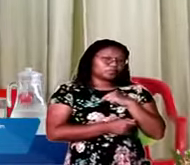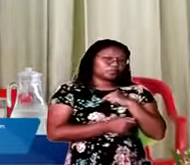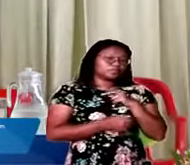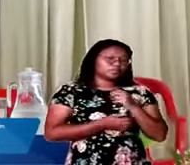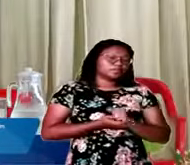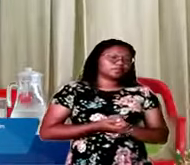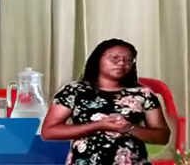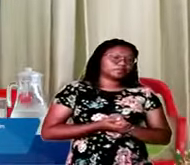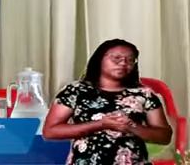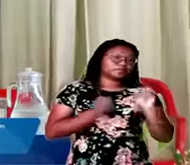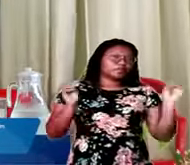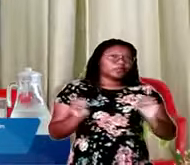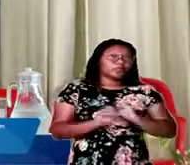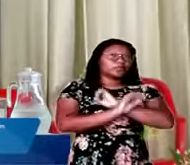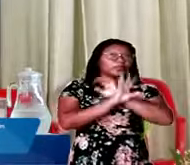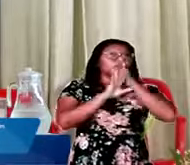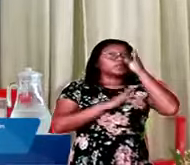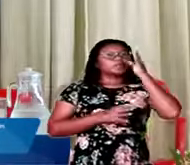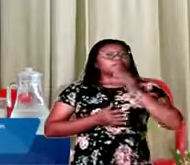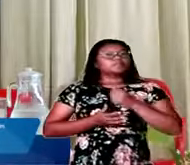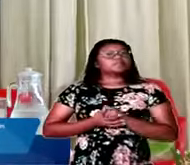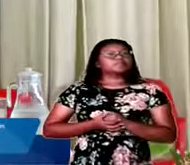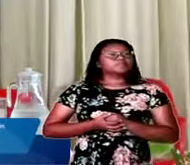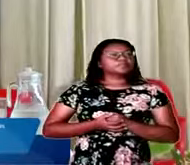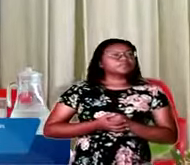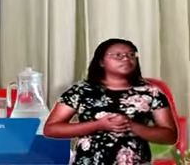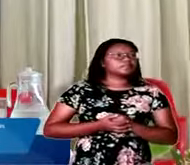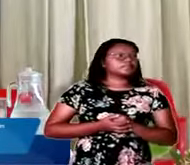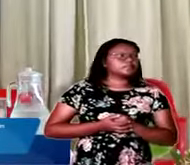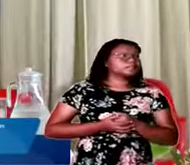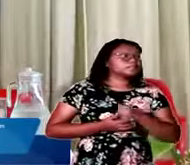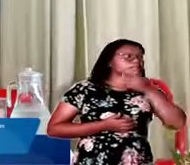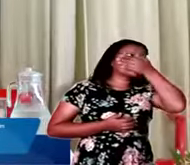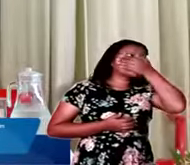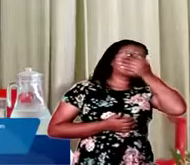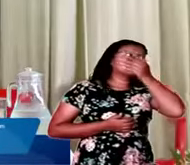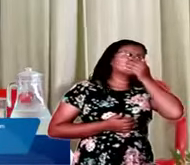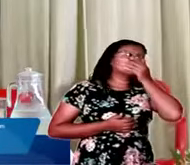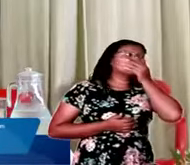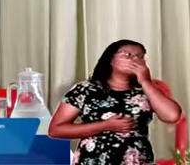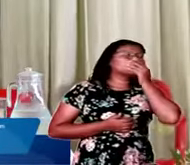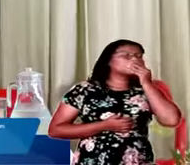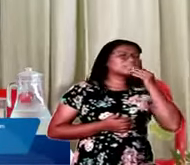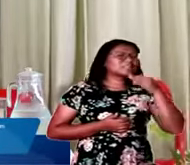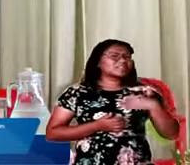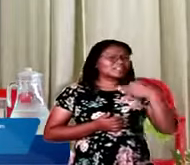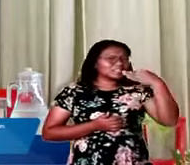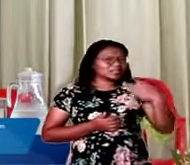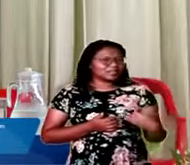Gloria a Dios. ¿Ha oído usted hablar de la dignidad humana?